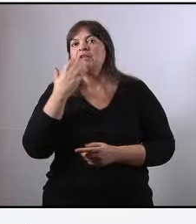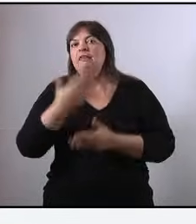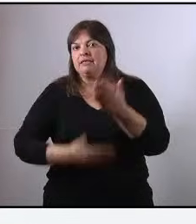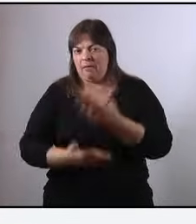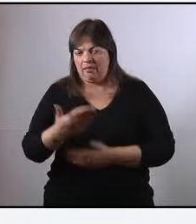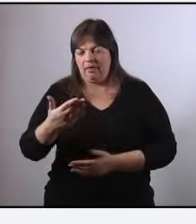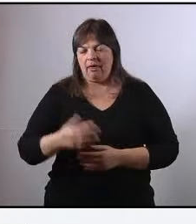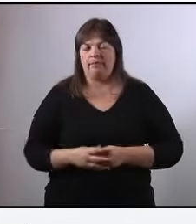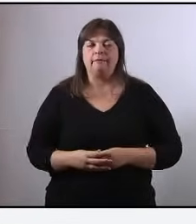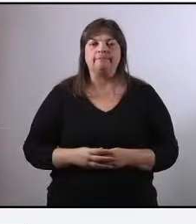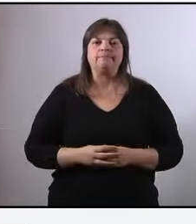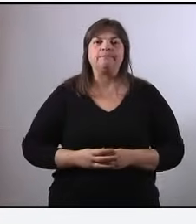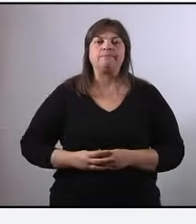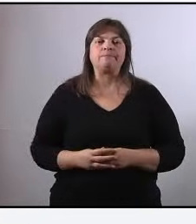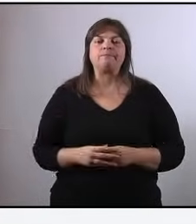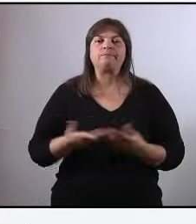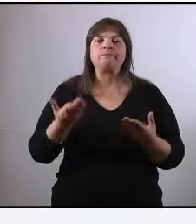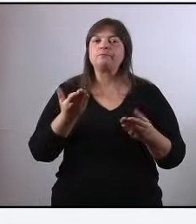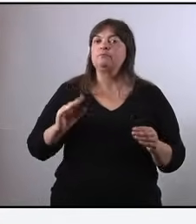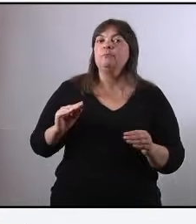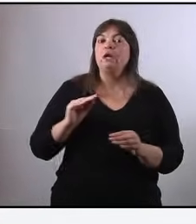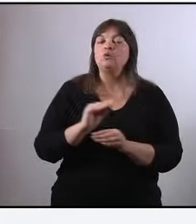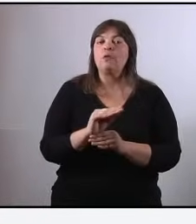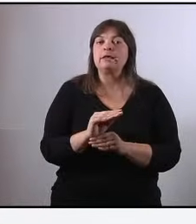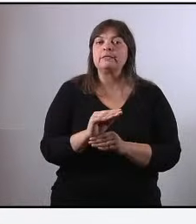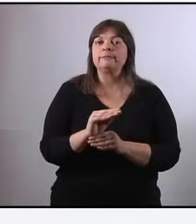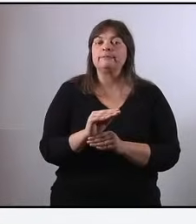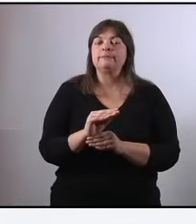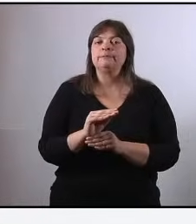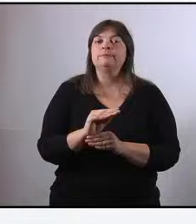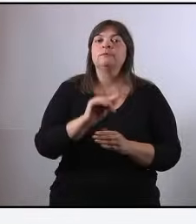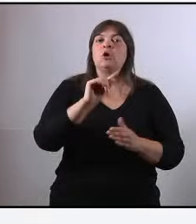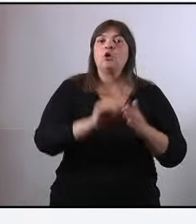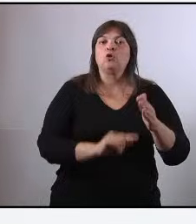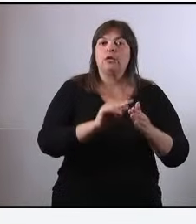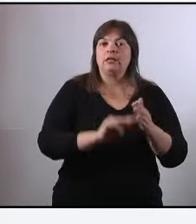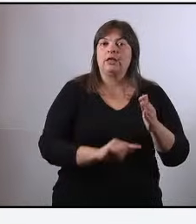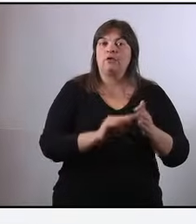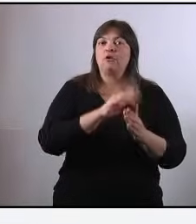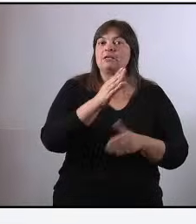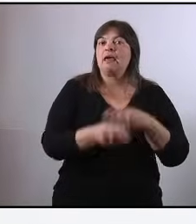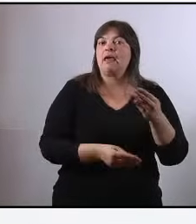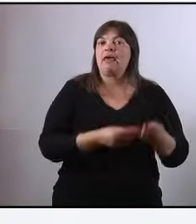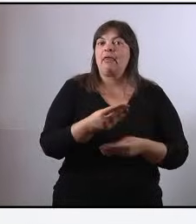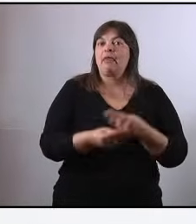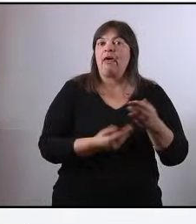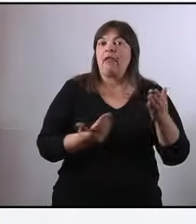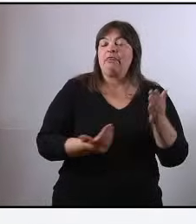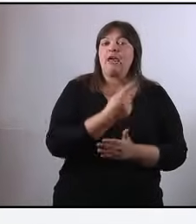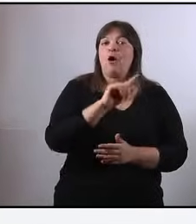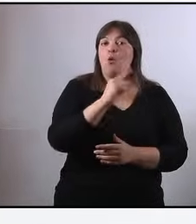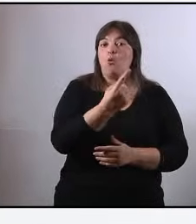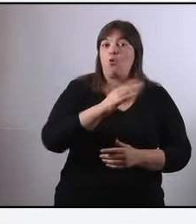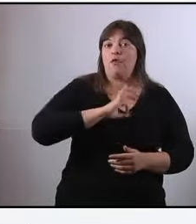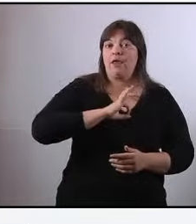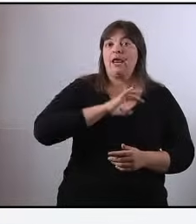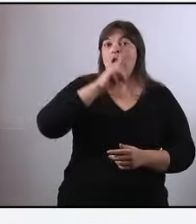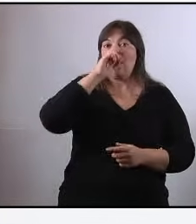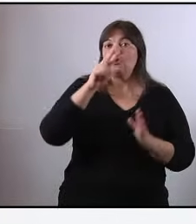discapacidad. Las ayudas se aplicarán a las contrataciones realizadas desde el día 1 de enero del